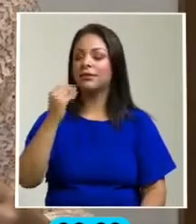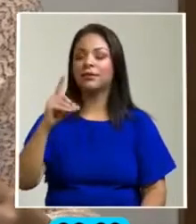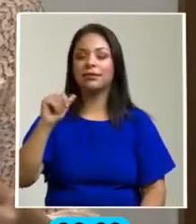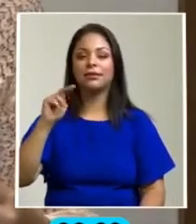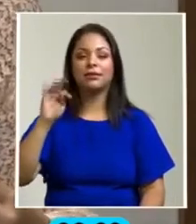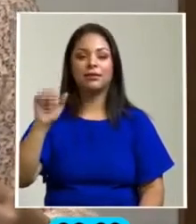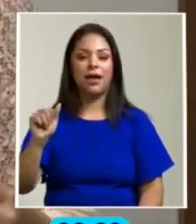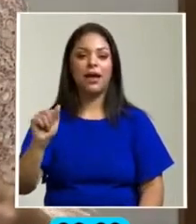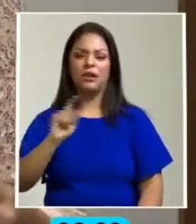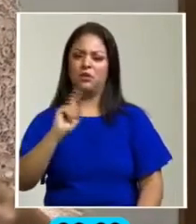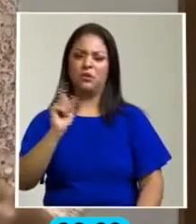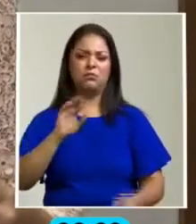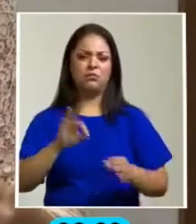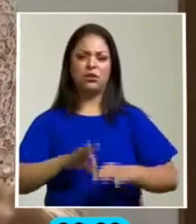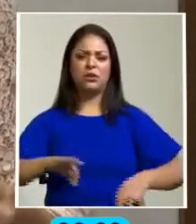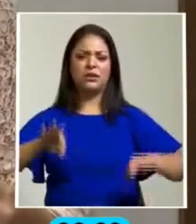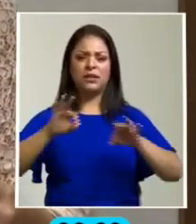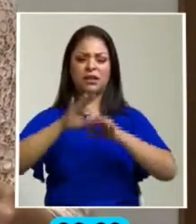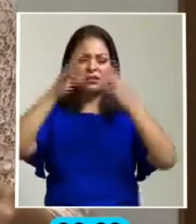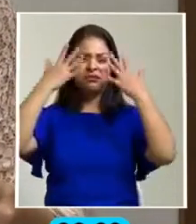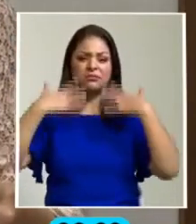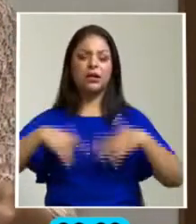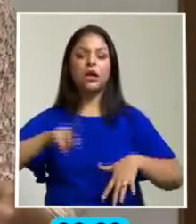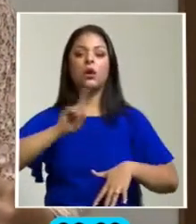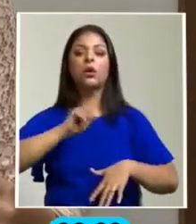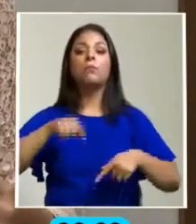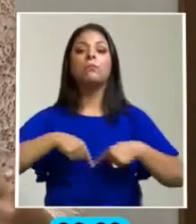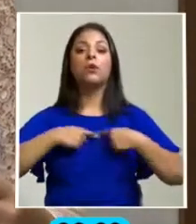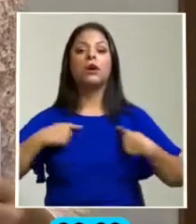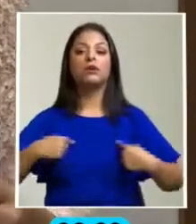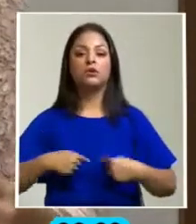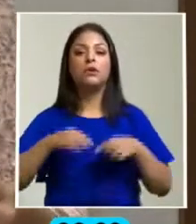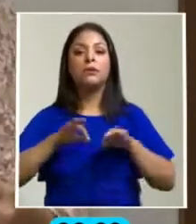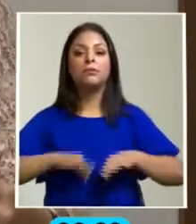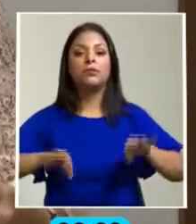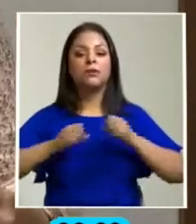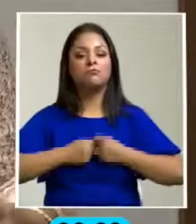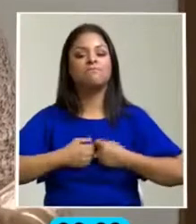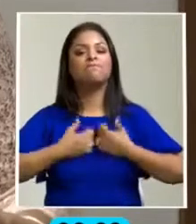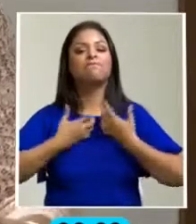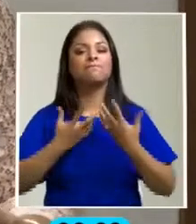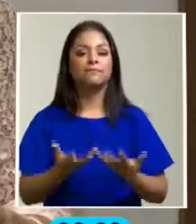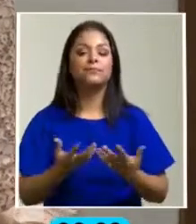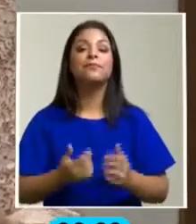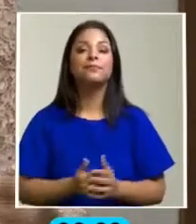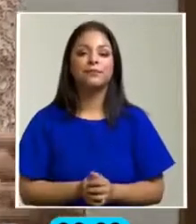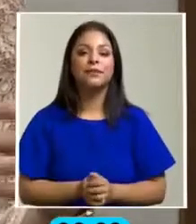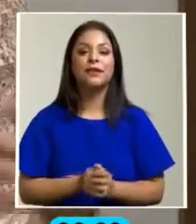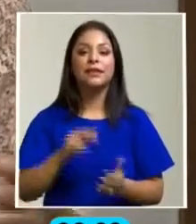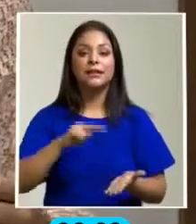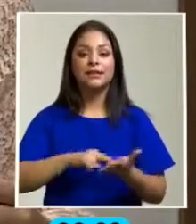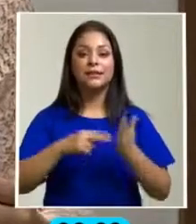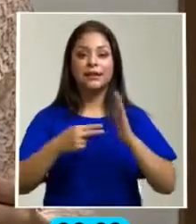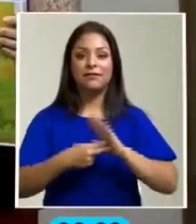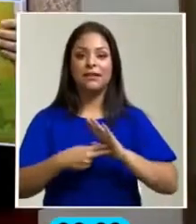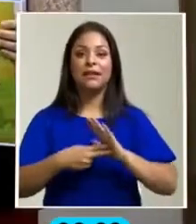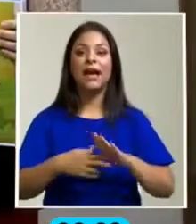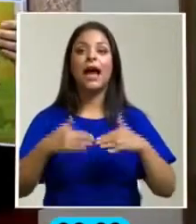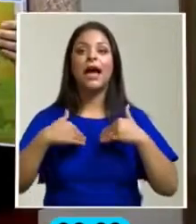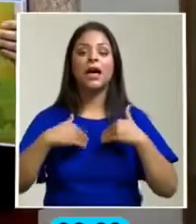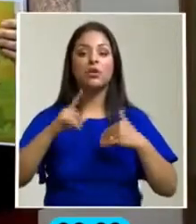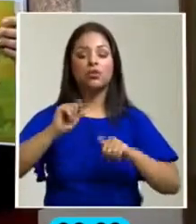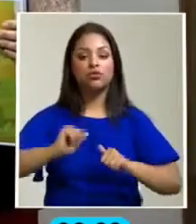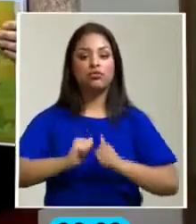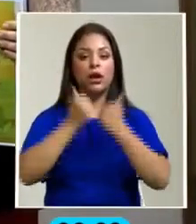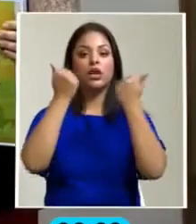apariencia física, sino nuestro corazón, los sentimientos que podamos proyectar. Y entonces quiere decir que vamos a tener un reto acerca